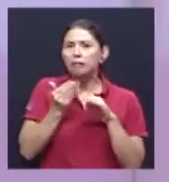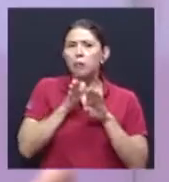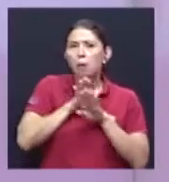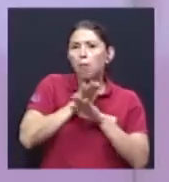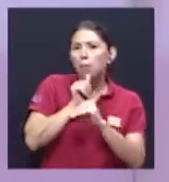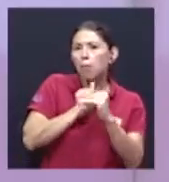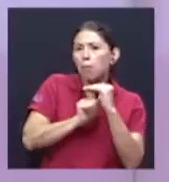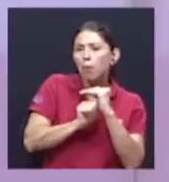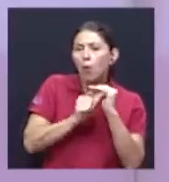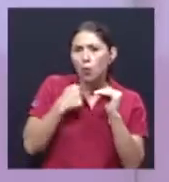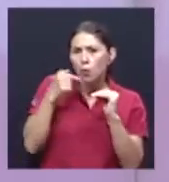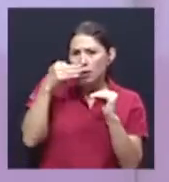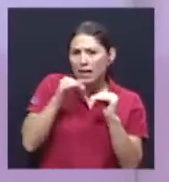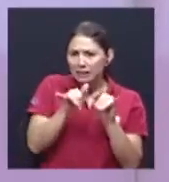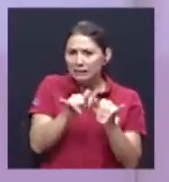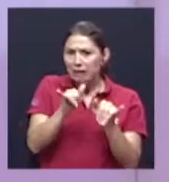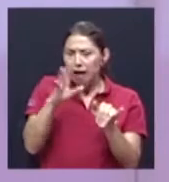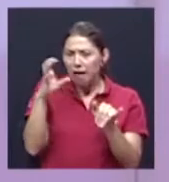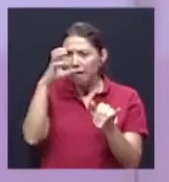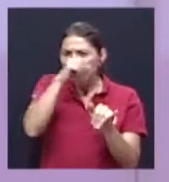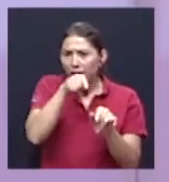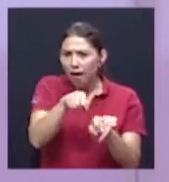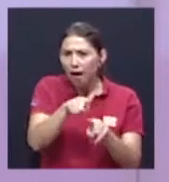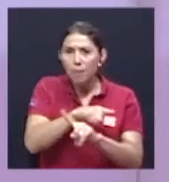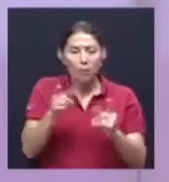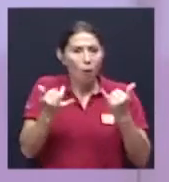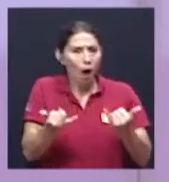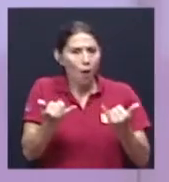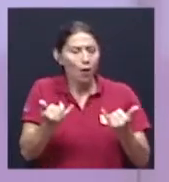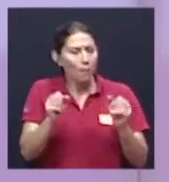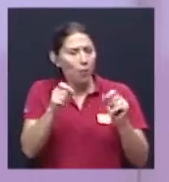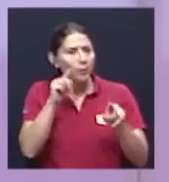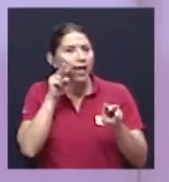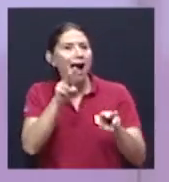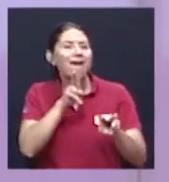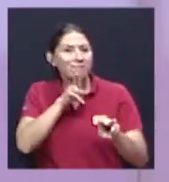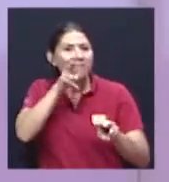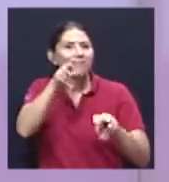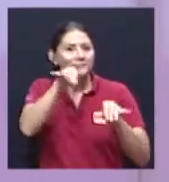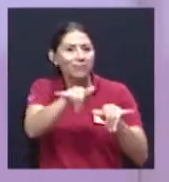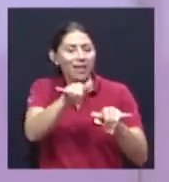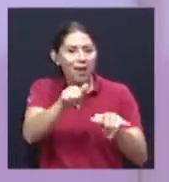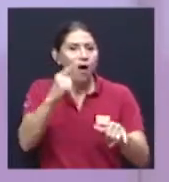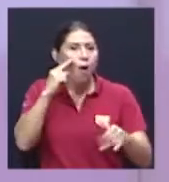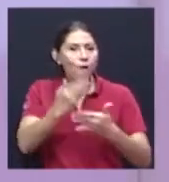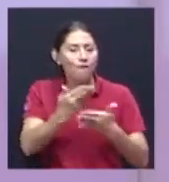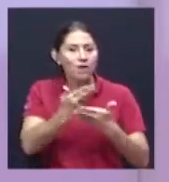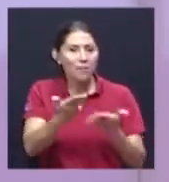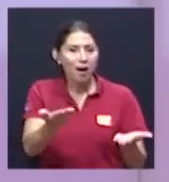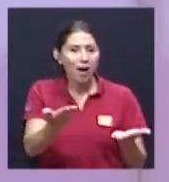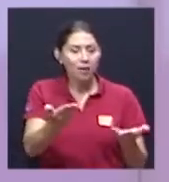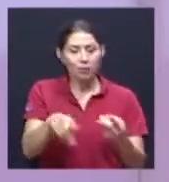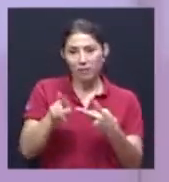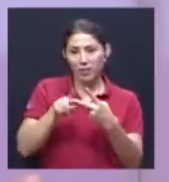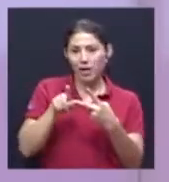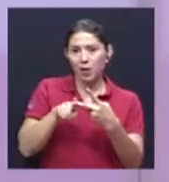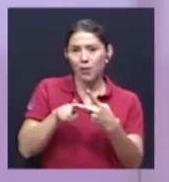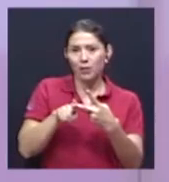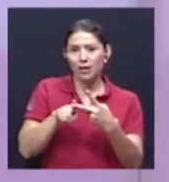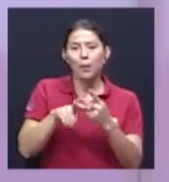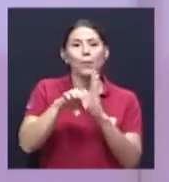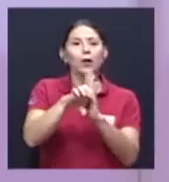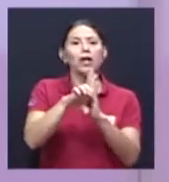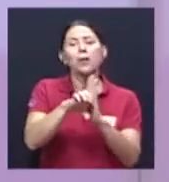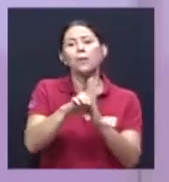sospecha, pero que hoy día podemos confirmarlo. Y la otra es también, como decimos, bueno, vean, muchas veces hay